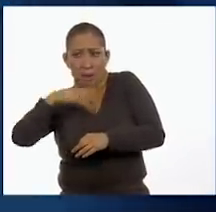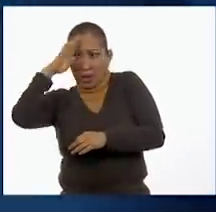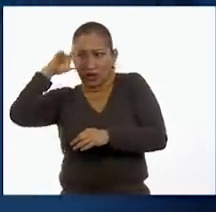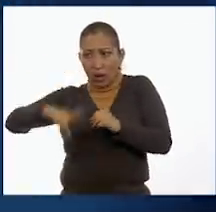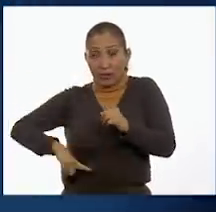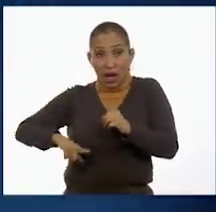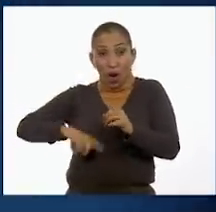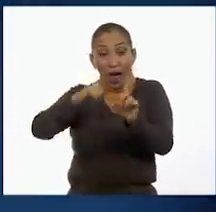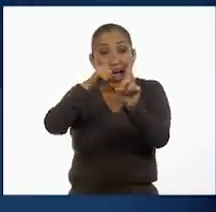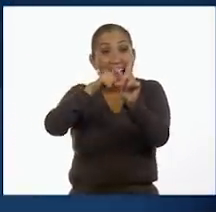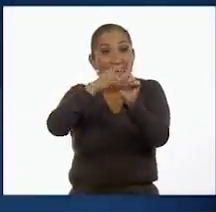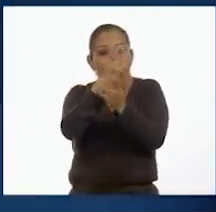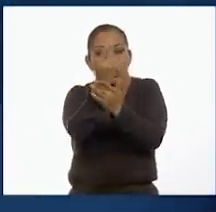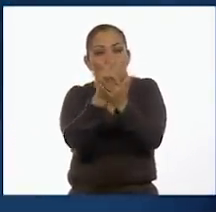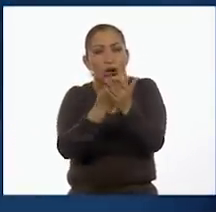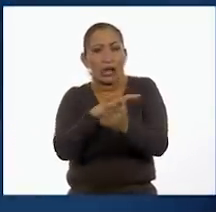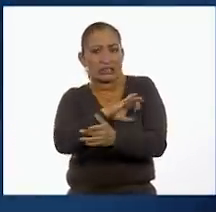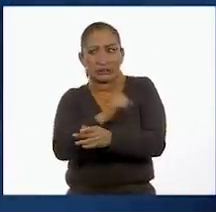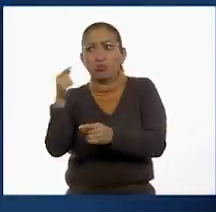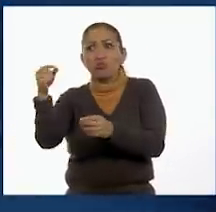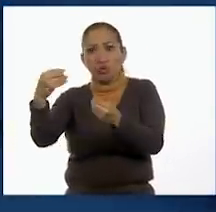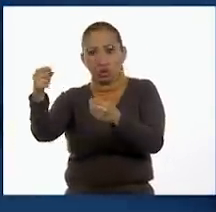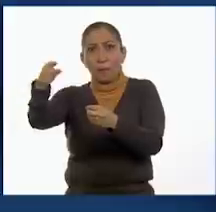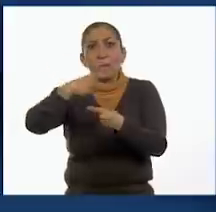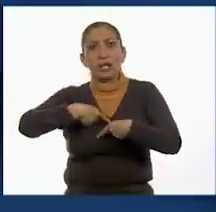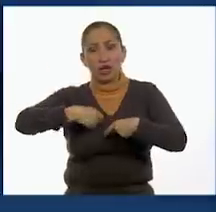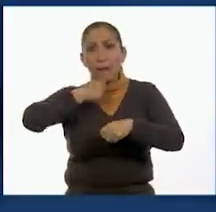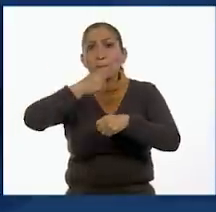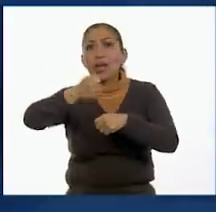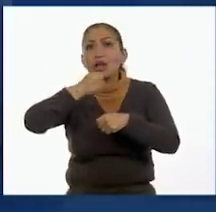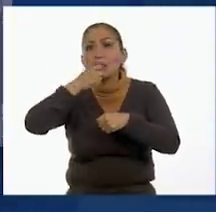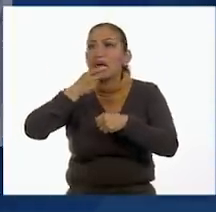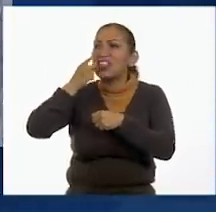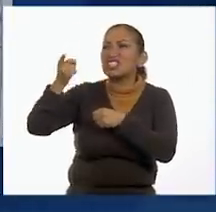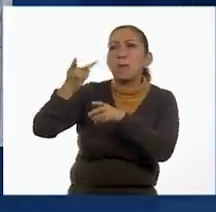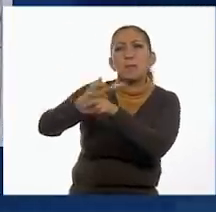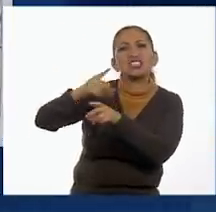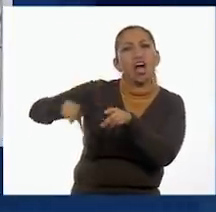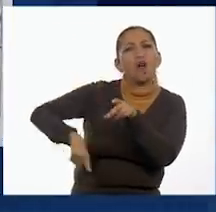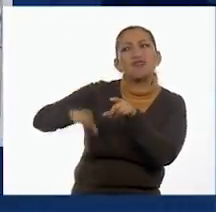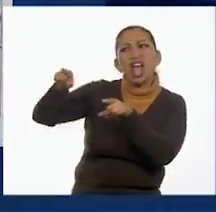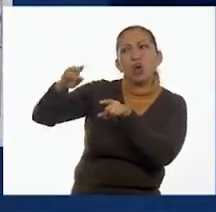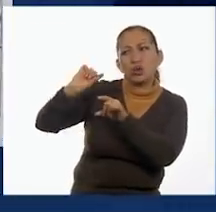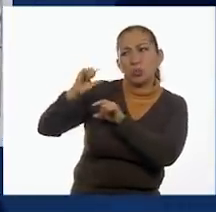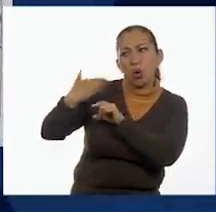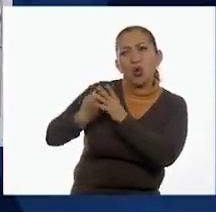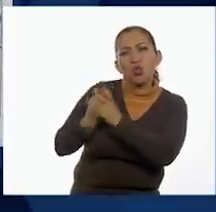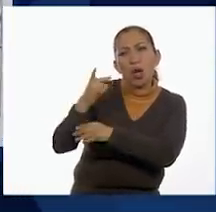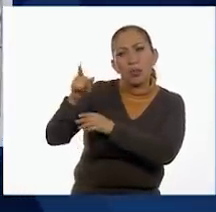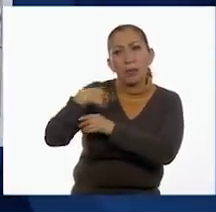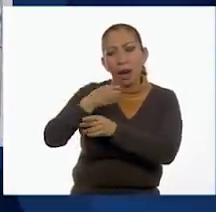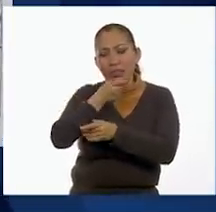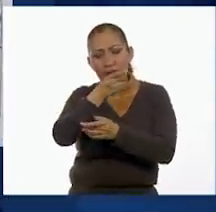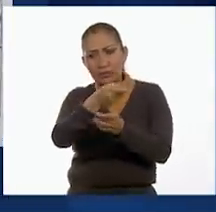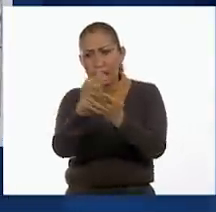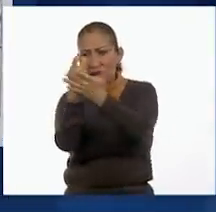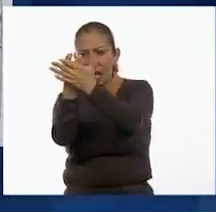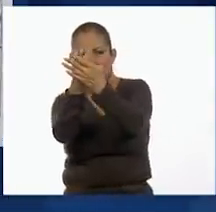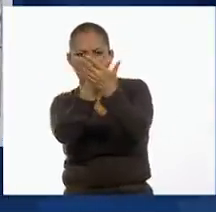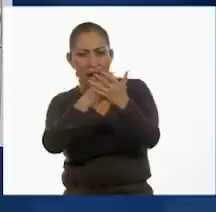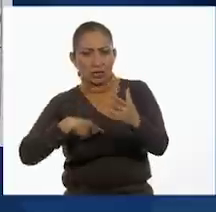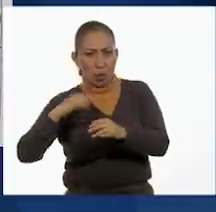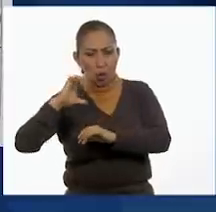La caricatura era el medio preferido de muchos de estos periodistas para comentar los acontecimientos más recientes y para expresar críticas